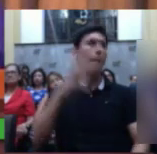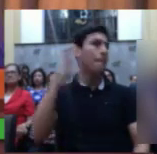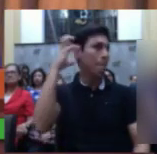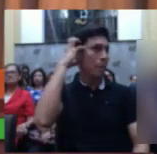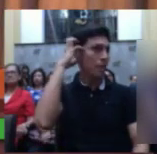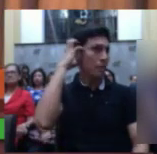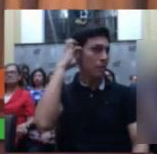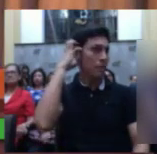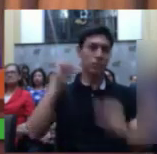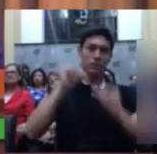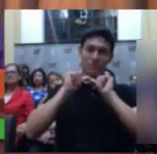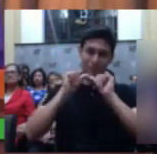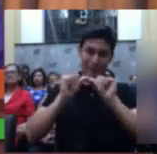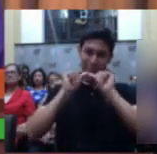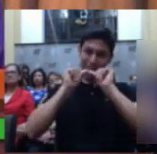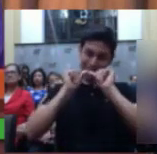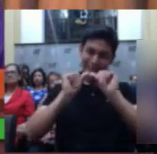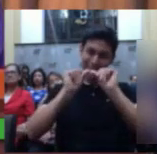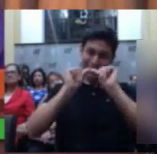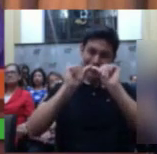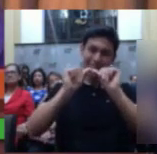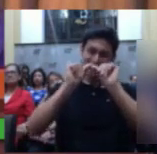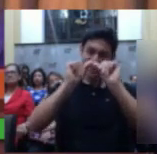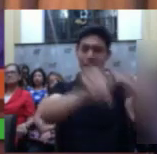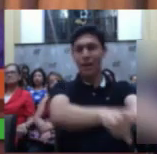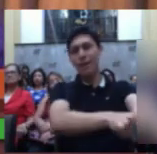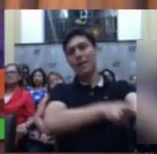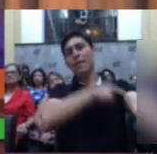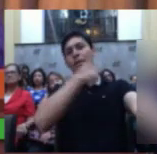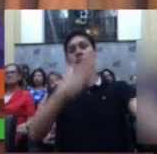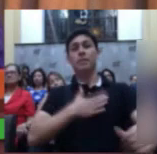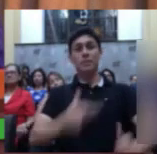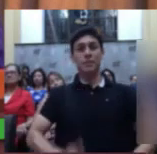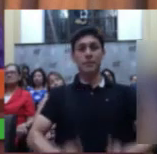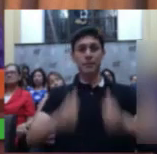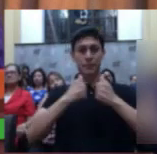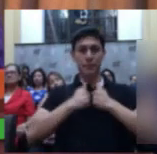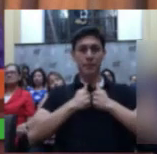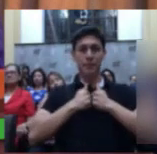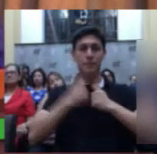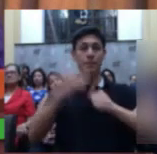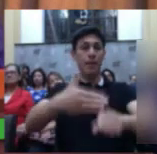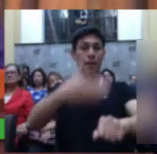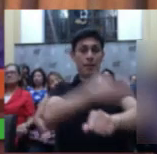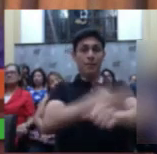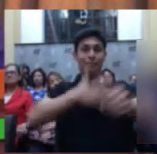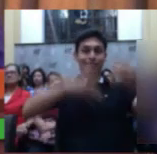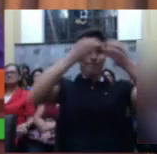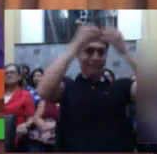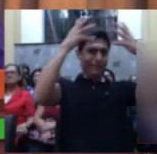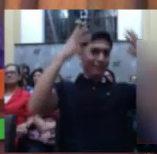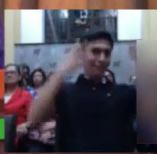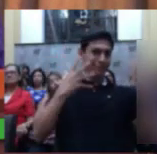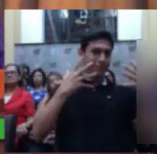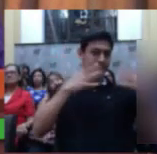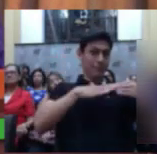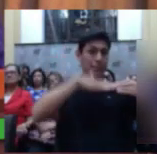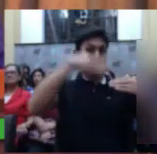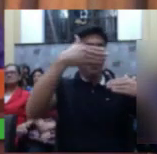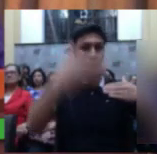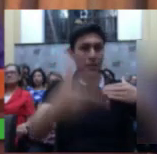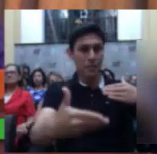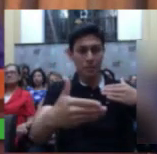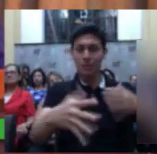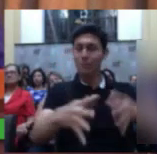Miraflores siguió estando presente a lo largo de mi vida. Antes de nuestro matrimonio y después, fue un